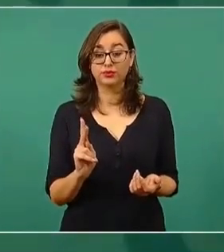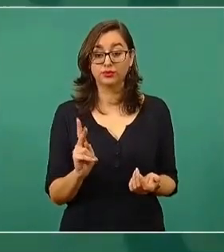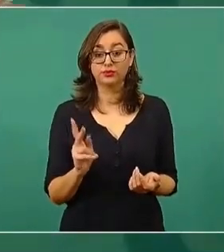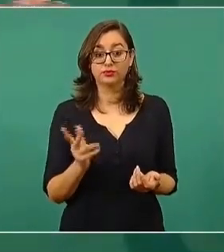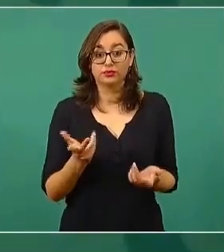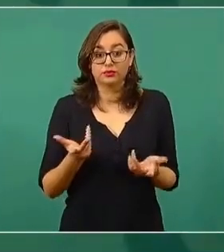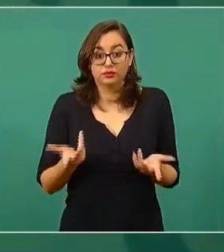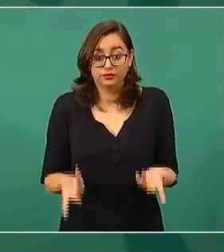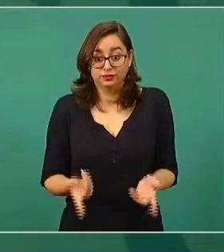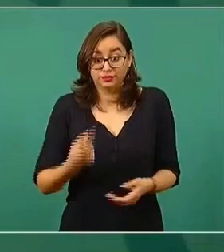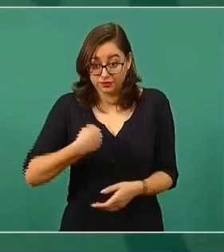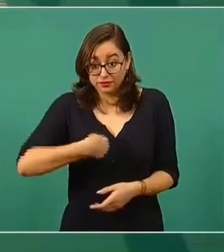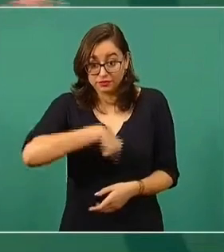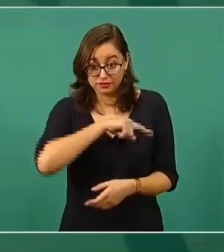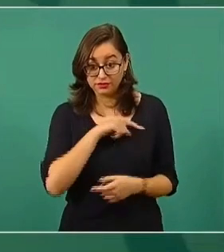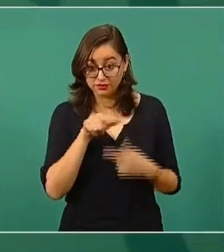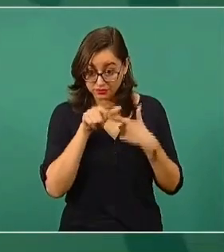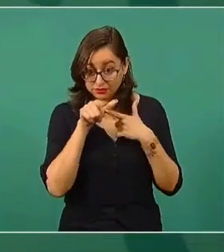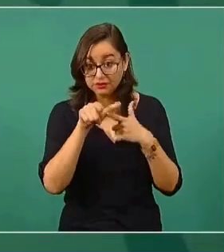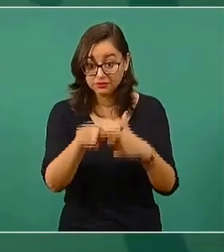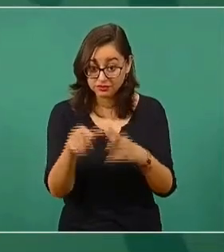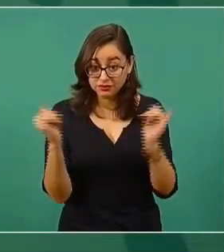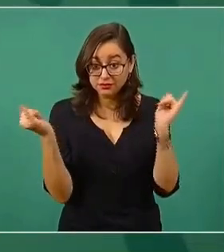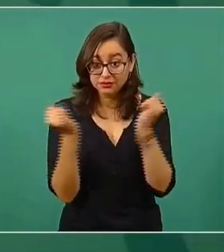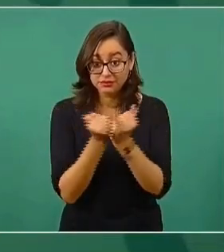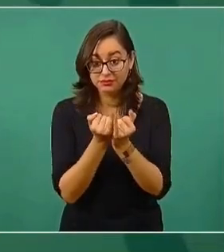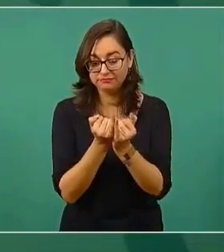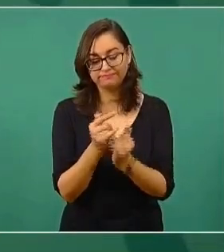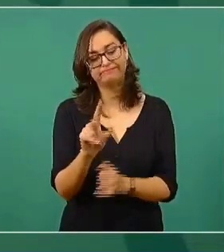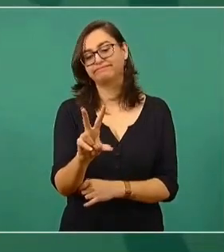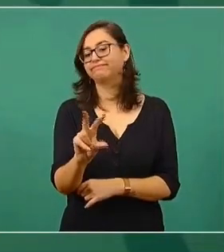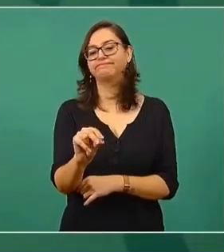vamos a continuar nosotros con lo mismo.